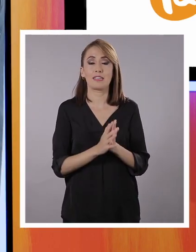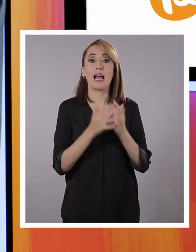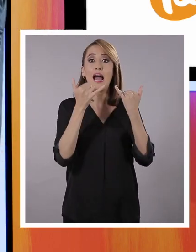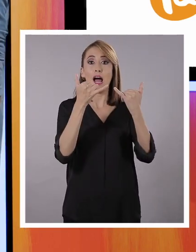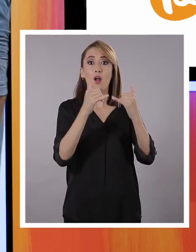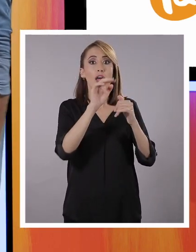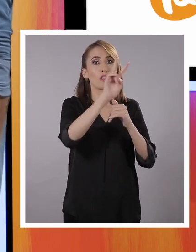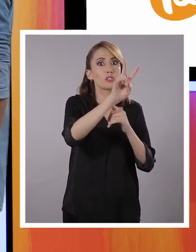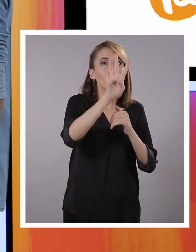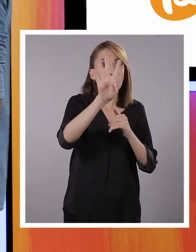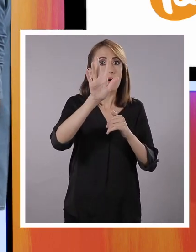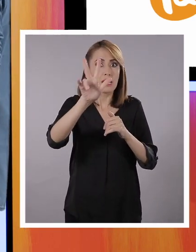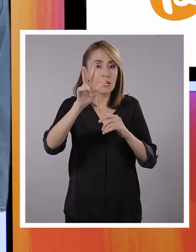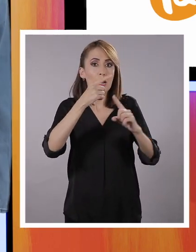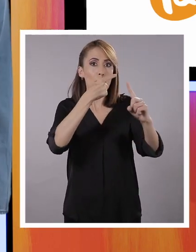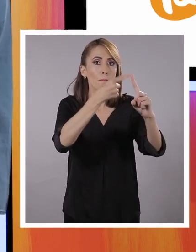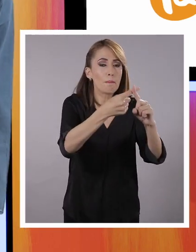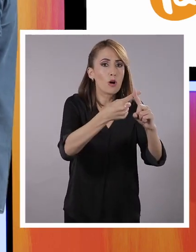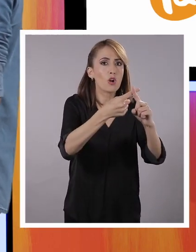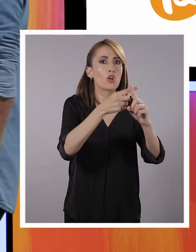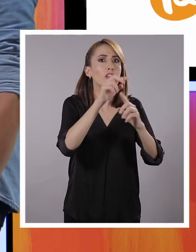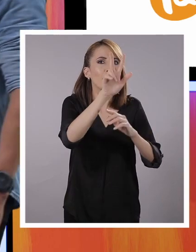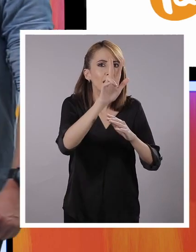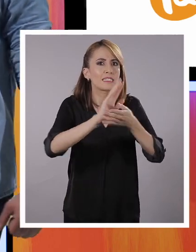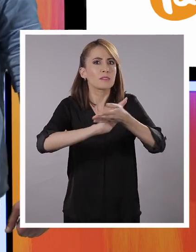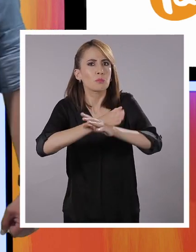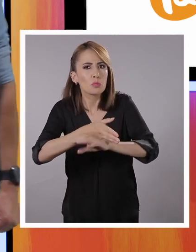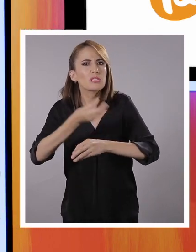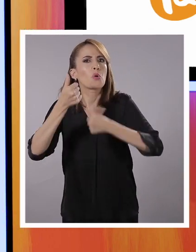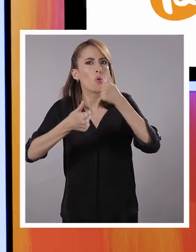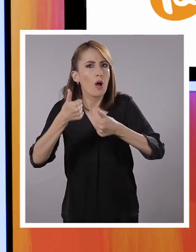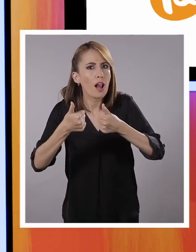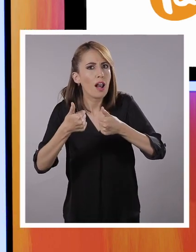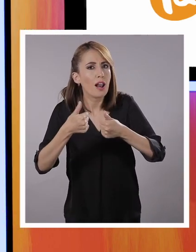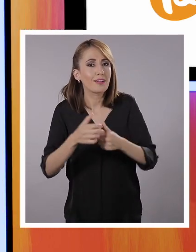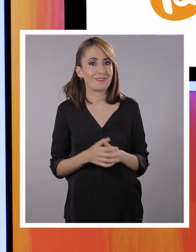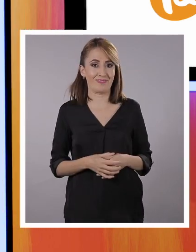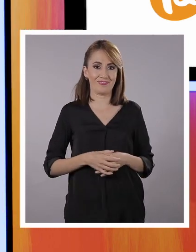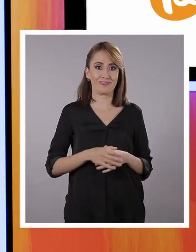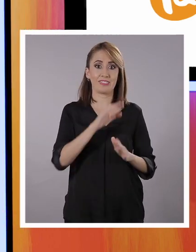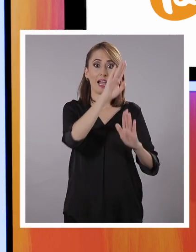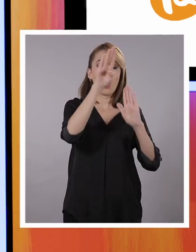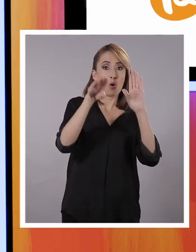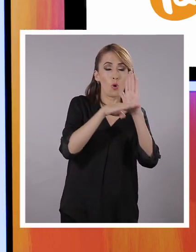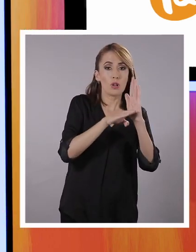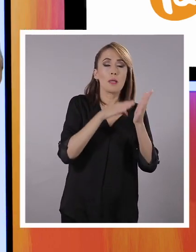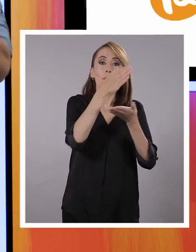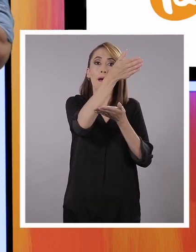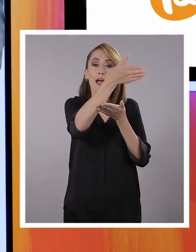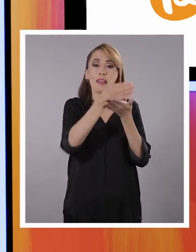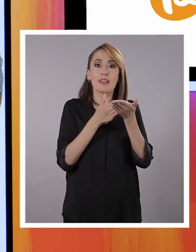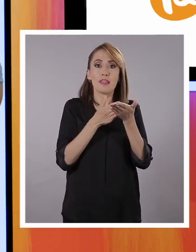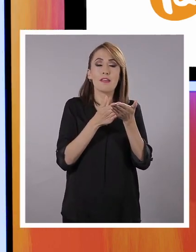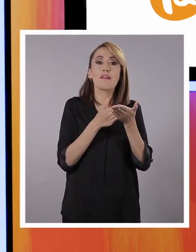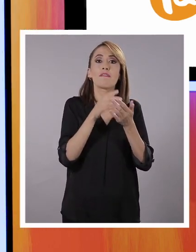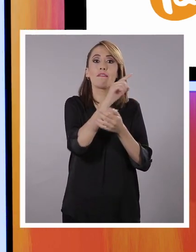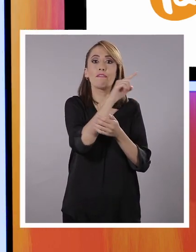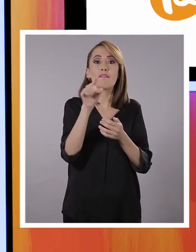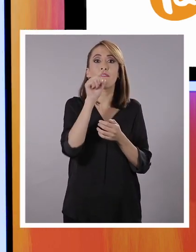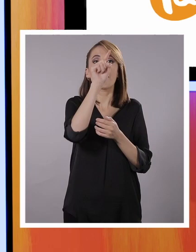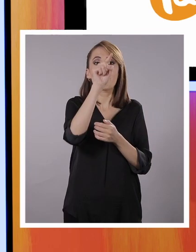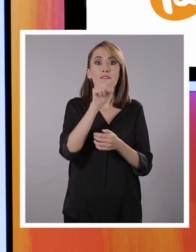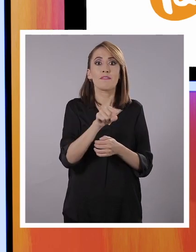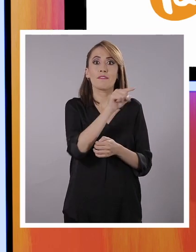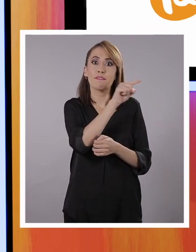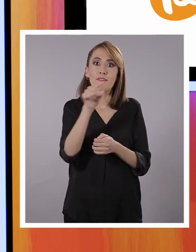es. Tienen tarea. ¿Qué número sigue? Y la última. Vamos